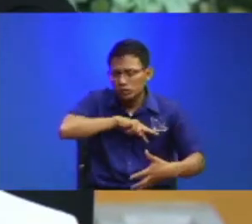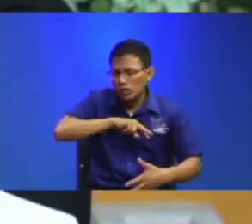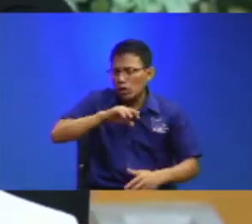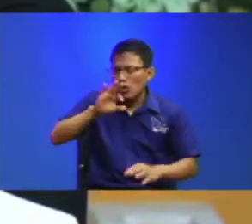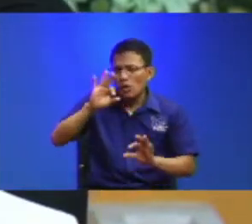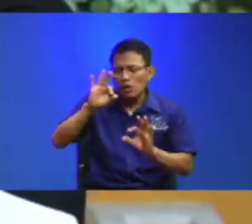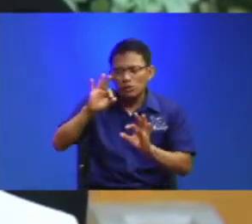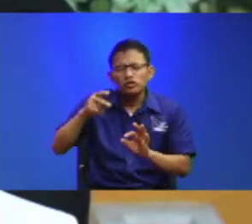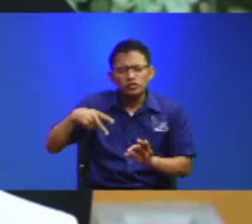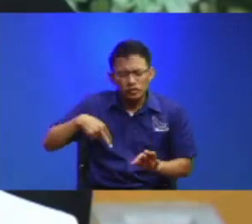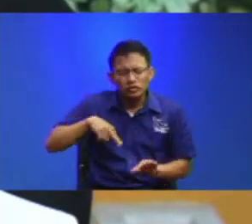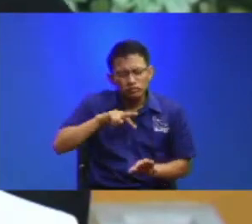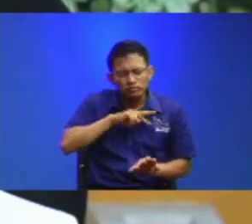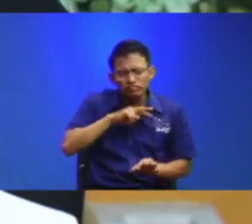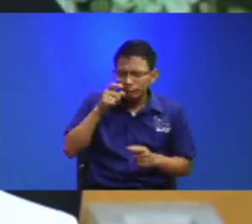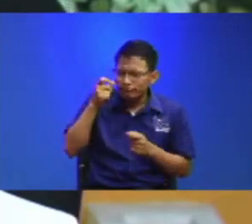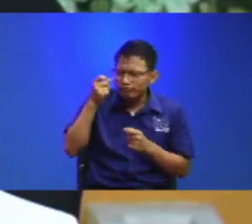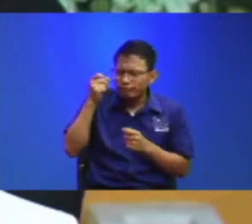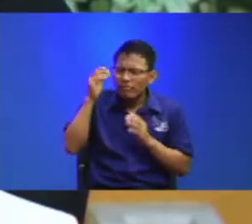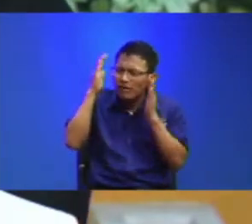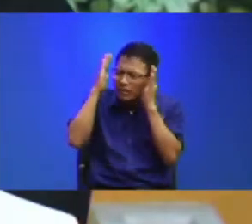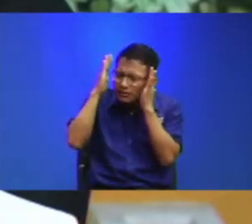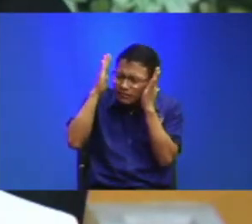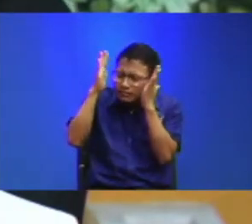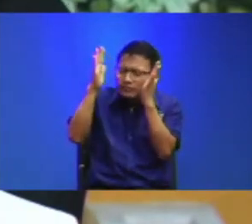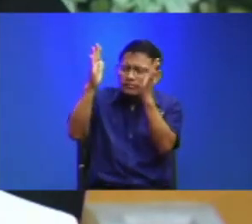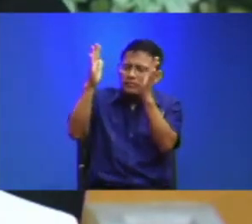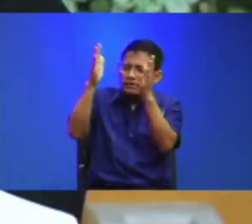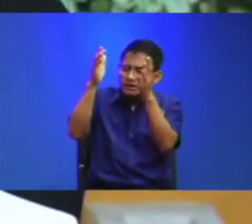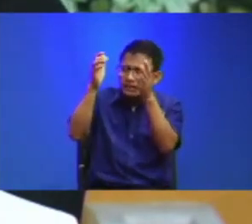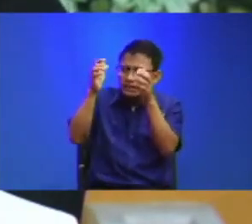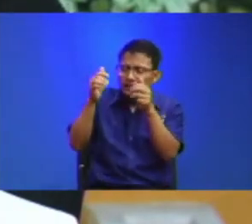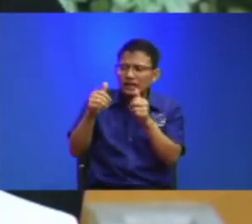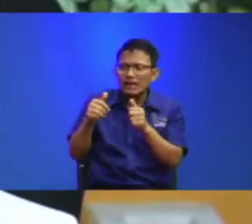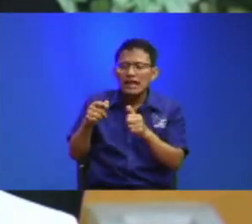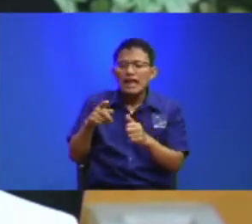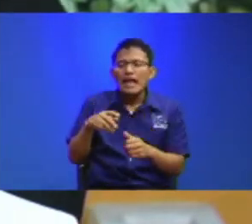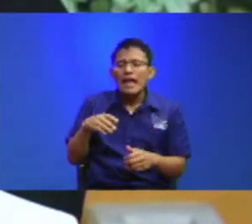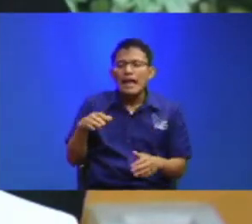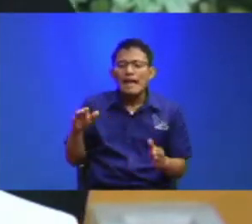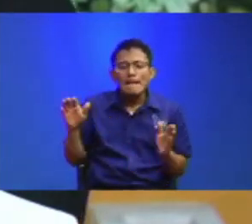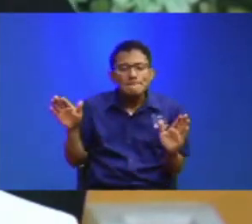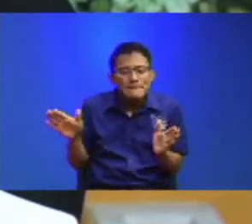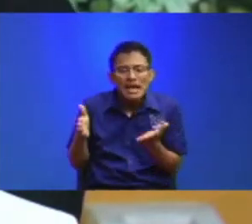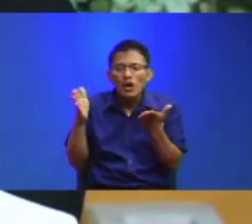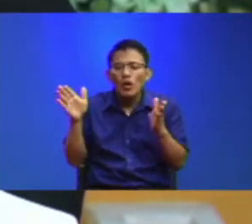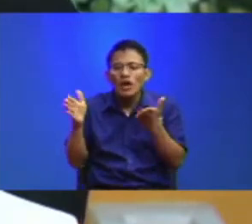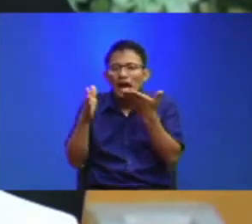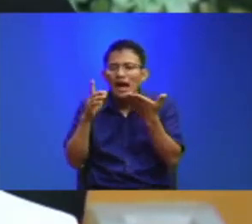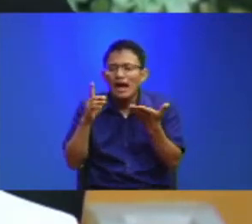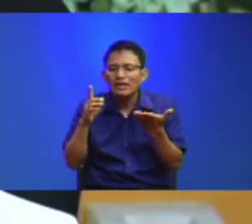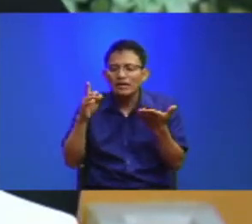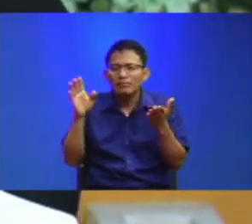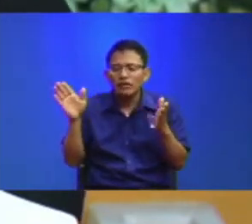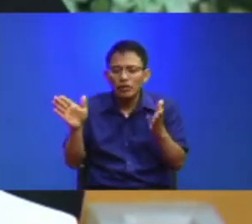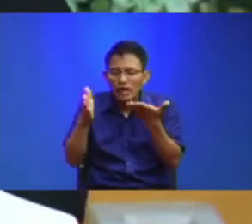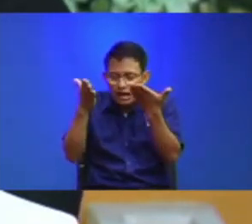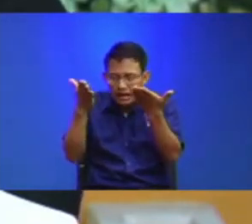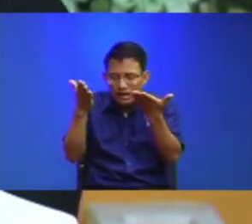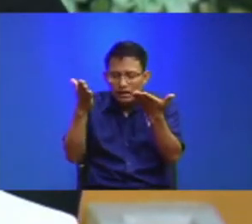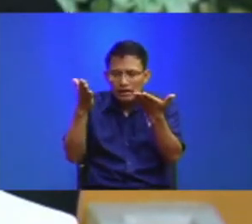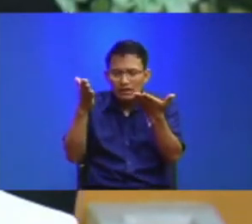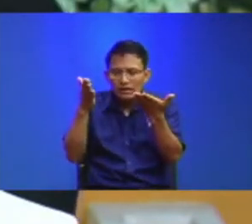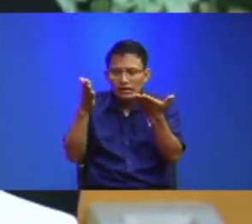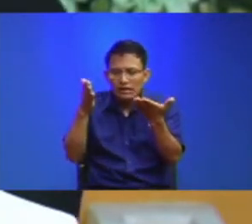de humildad para mejorar lo que no está bien al